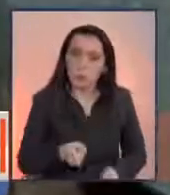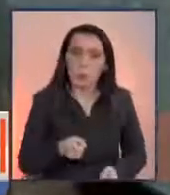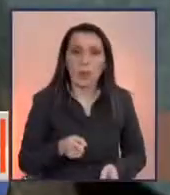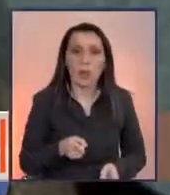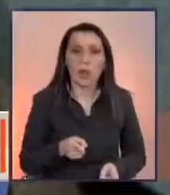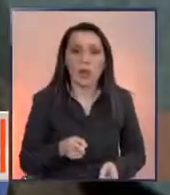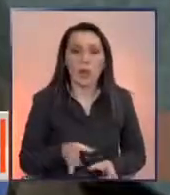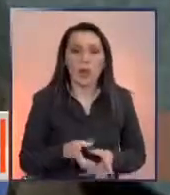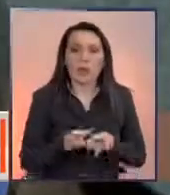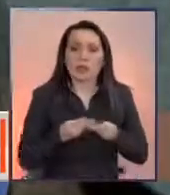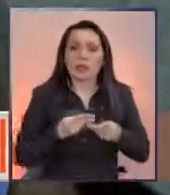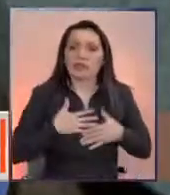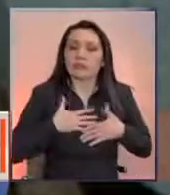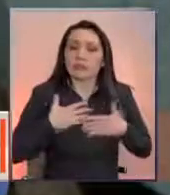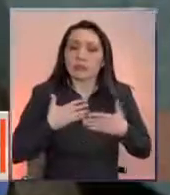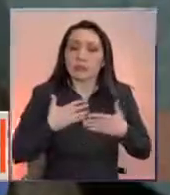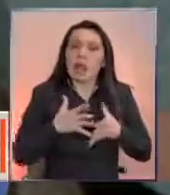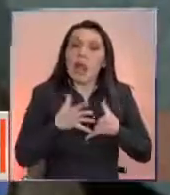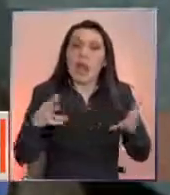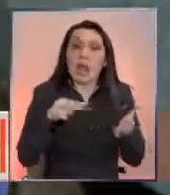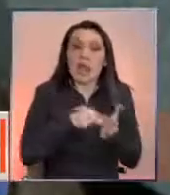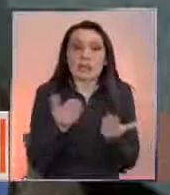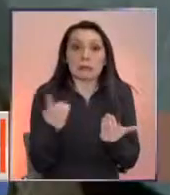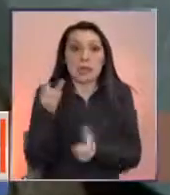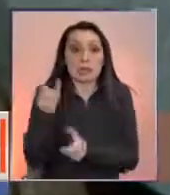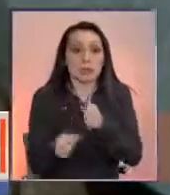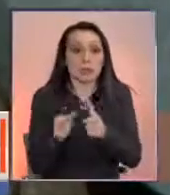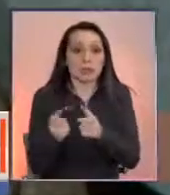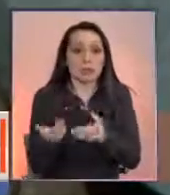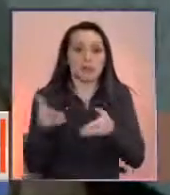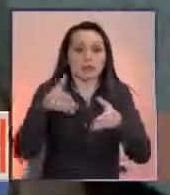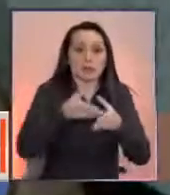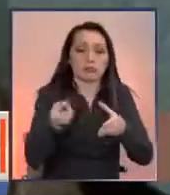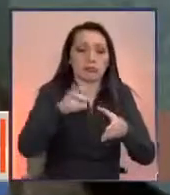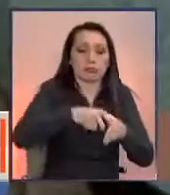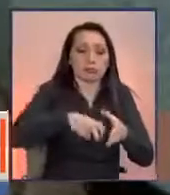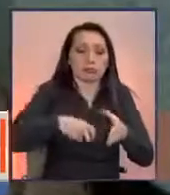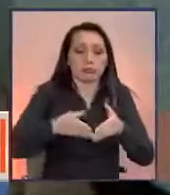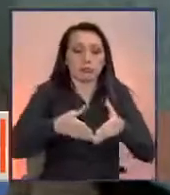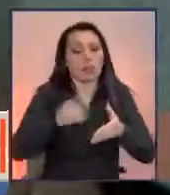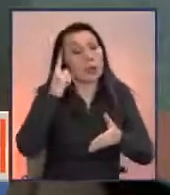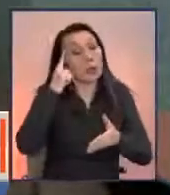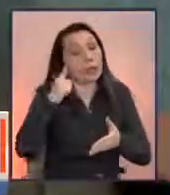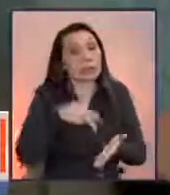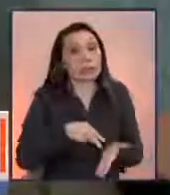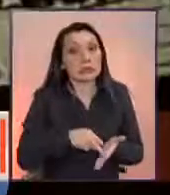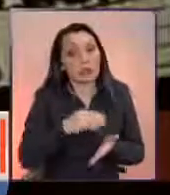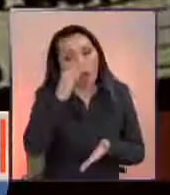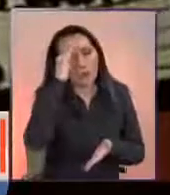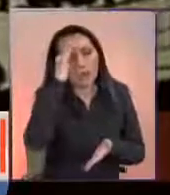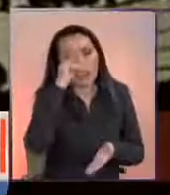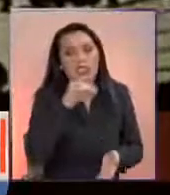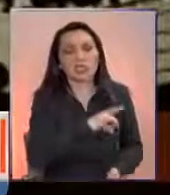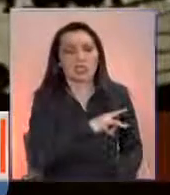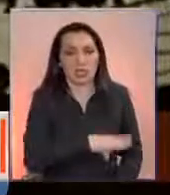un espíritu de gran esperanza, ¿no es cierto? Porque esperábamos en Chile, todo el mundo confiaba en Chile.